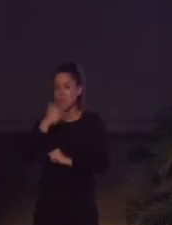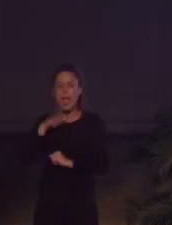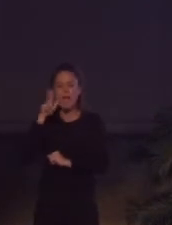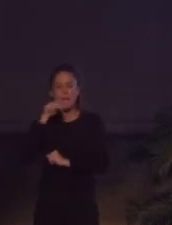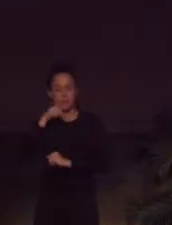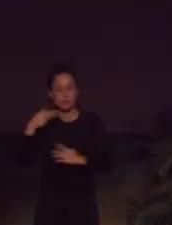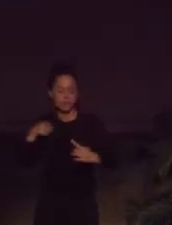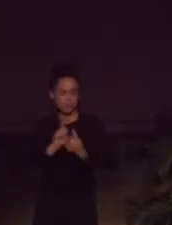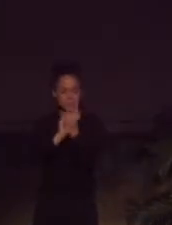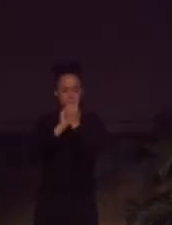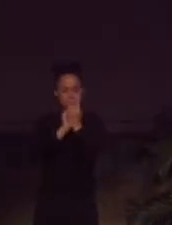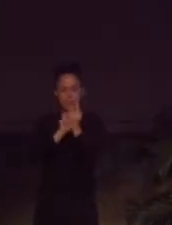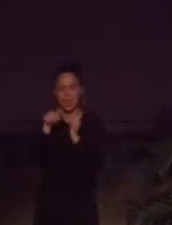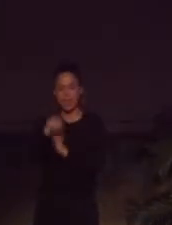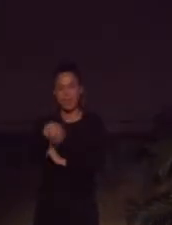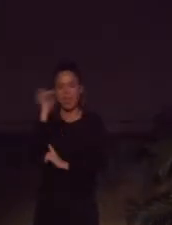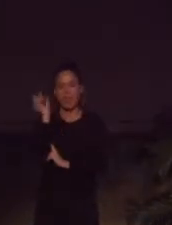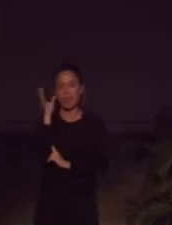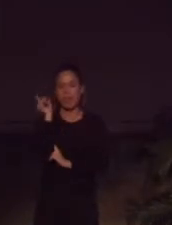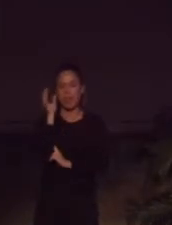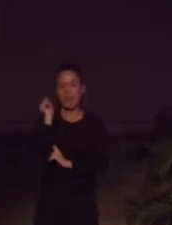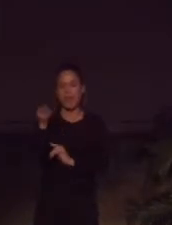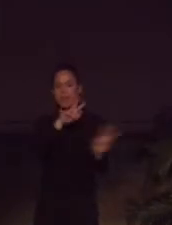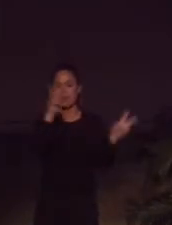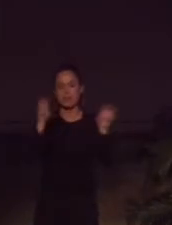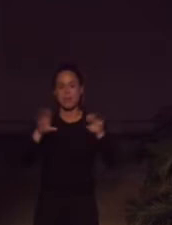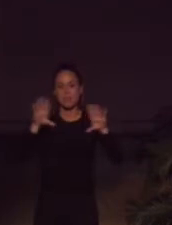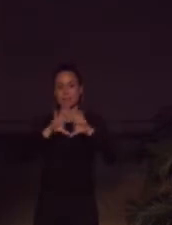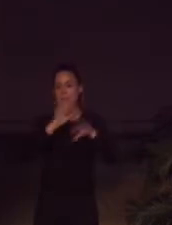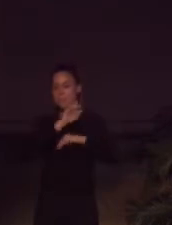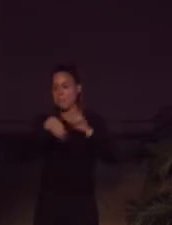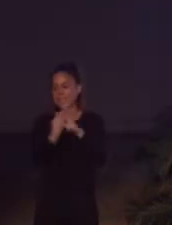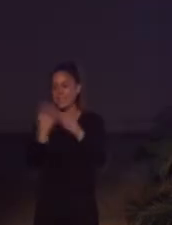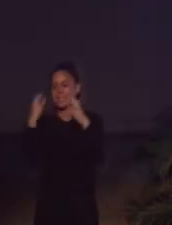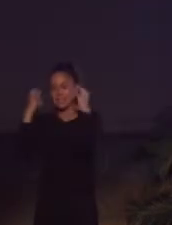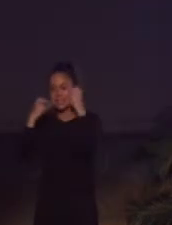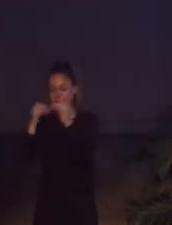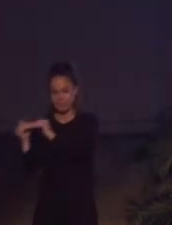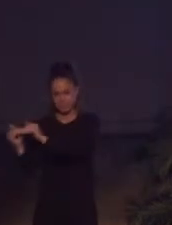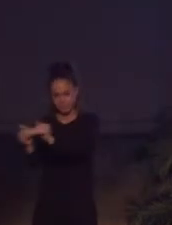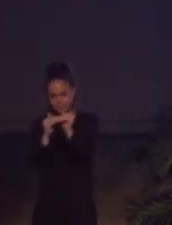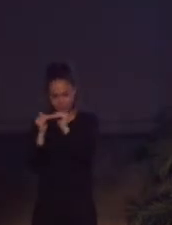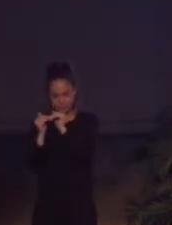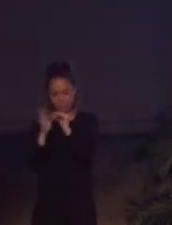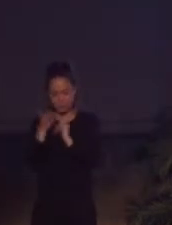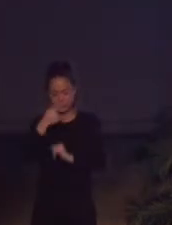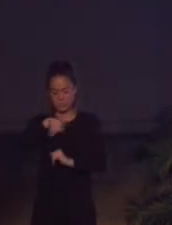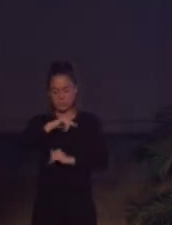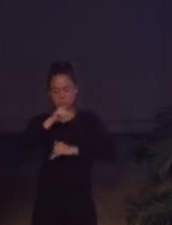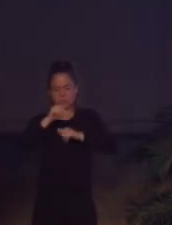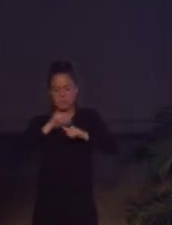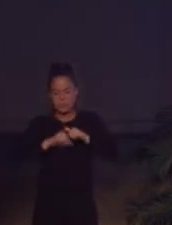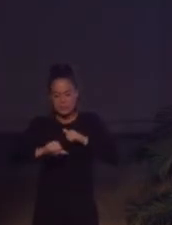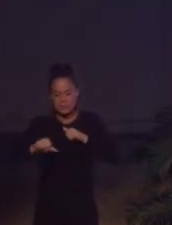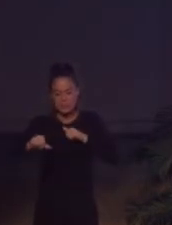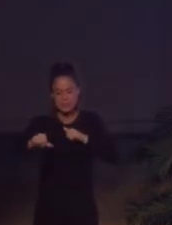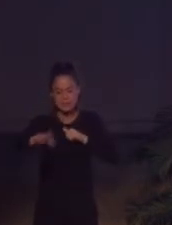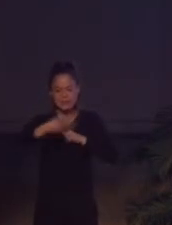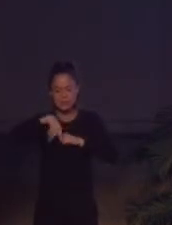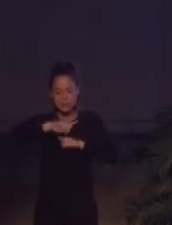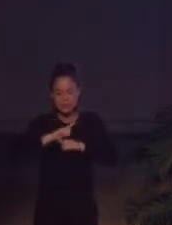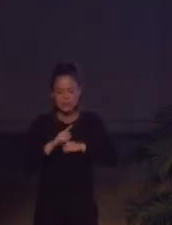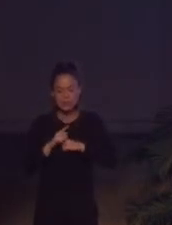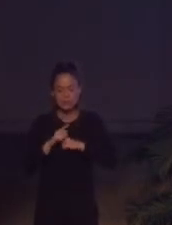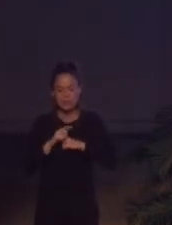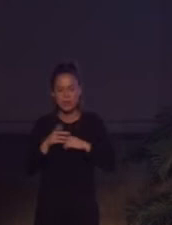dando una charla sobre feminismo y antiespecismo, ¿no? A raíz de eso, empezamos a cultivar